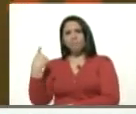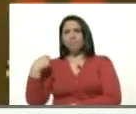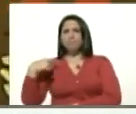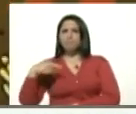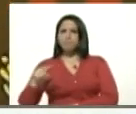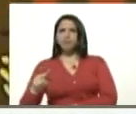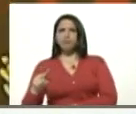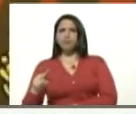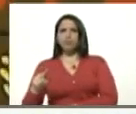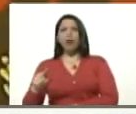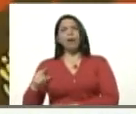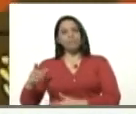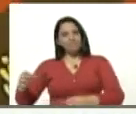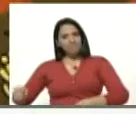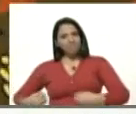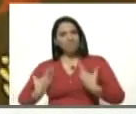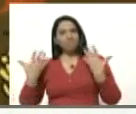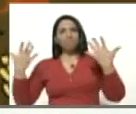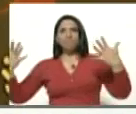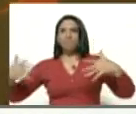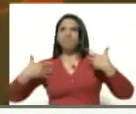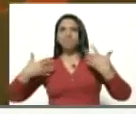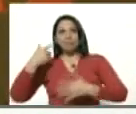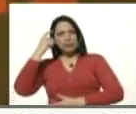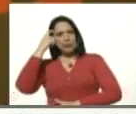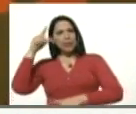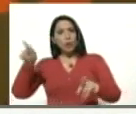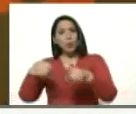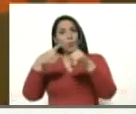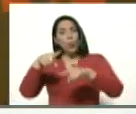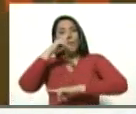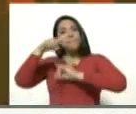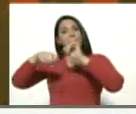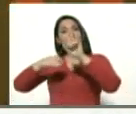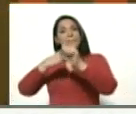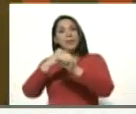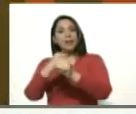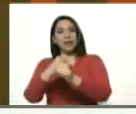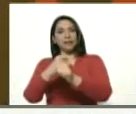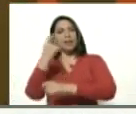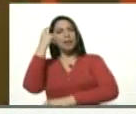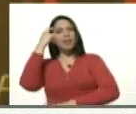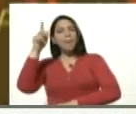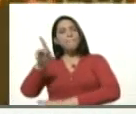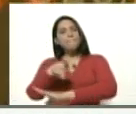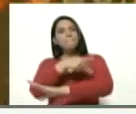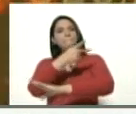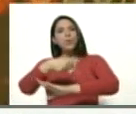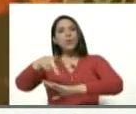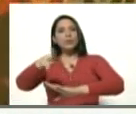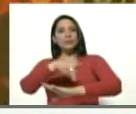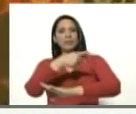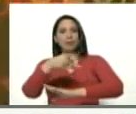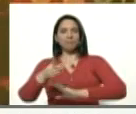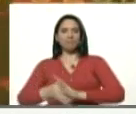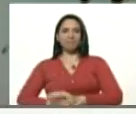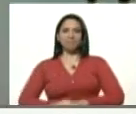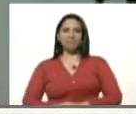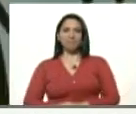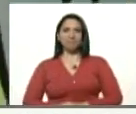un motivo de alegría. El día de tu cumpleaños es día de la poesía.